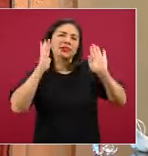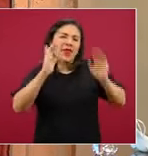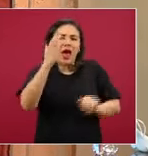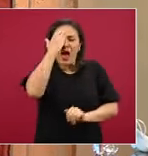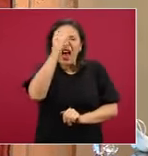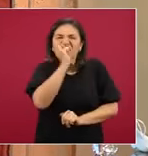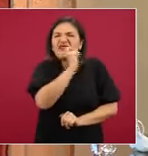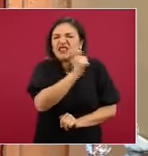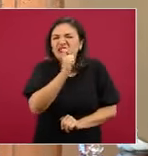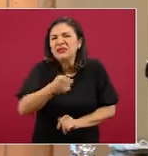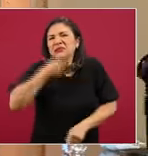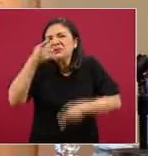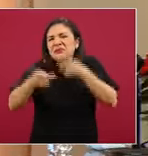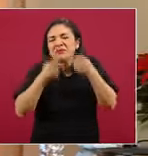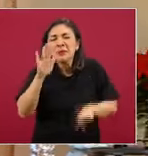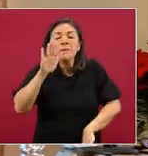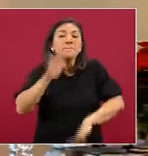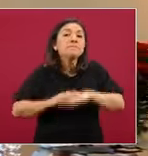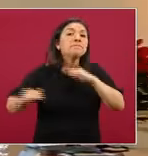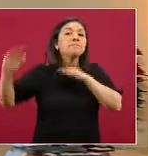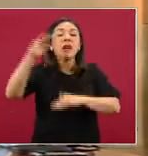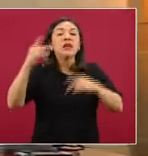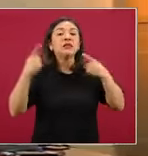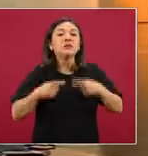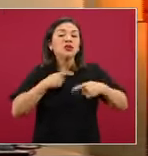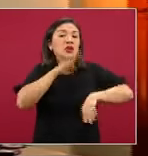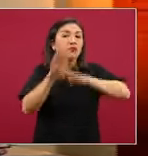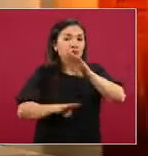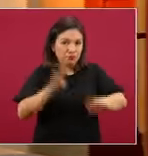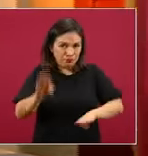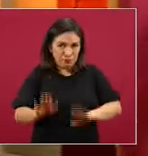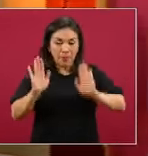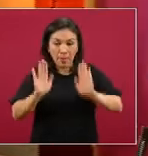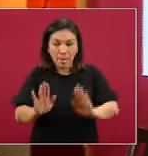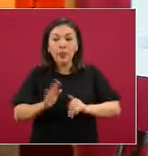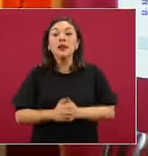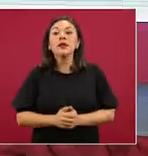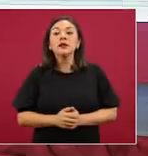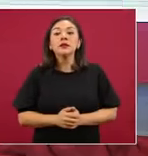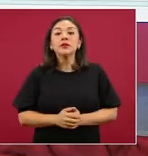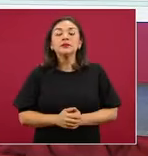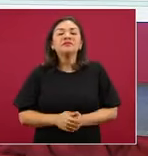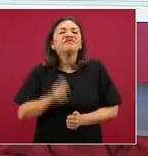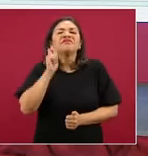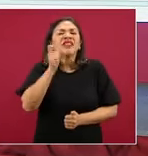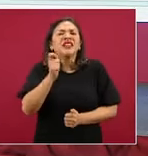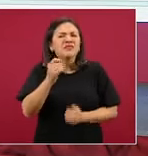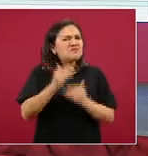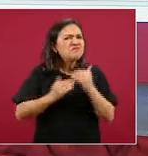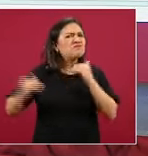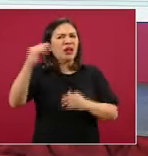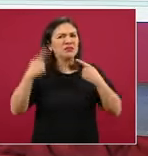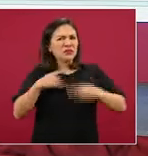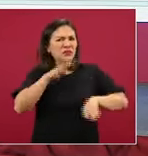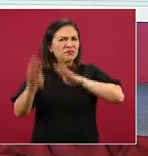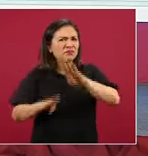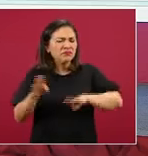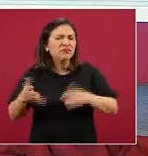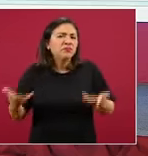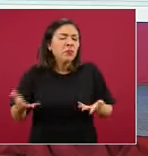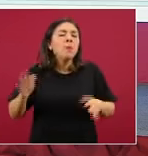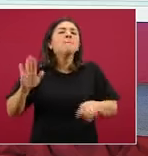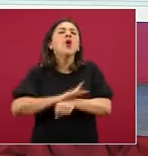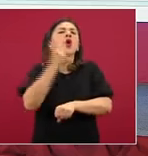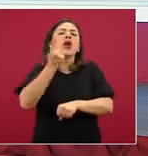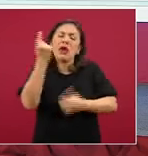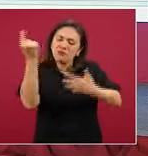nos referimos con exceso de mortalidad y qué nos referimos a un exceso de mortalidad por todas las causas,